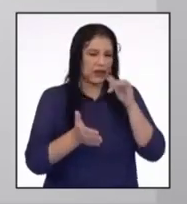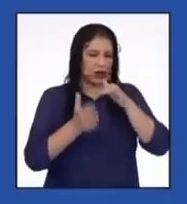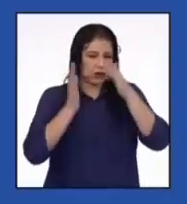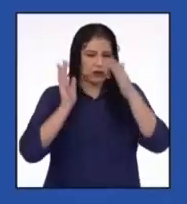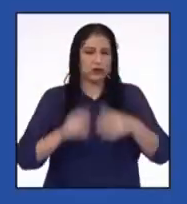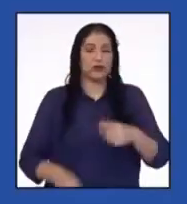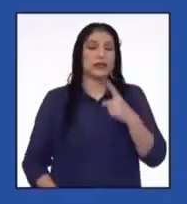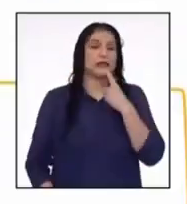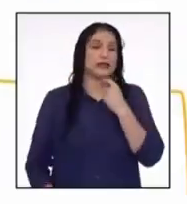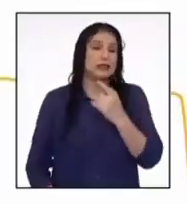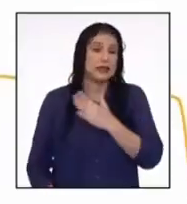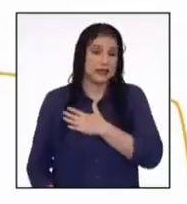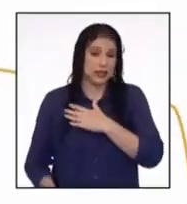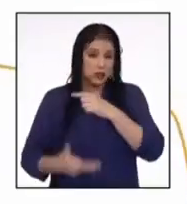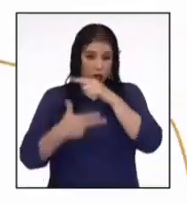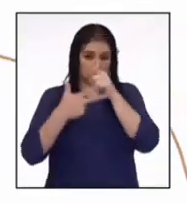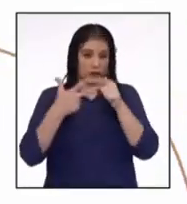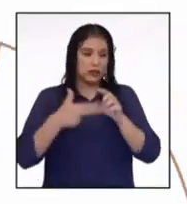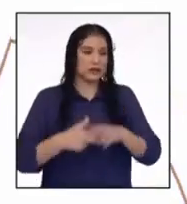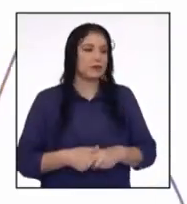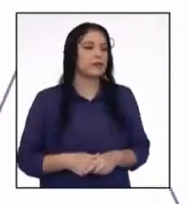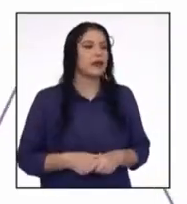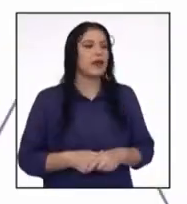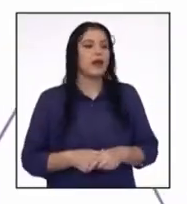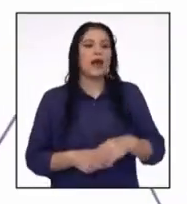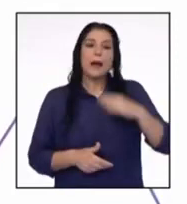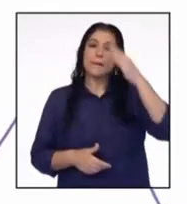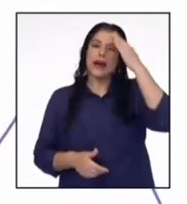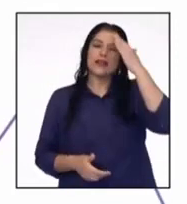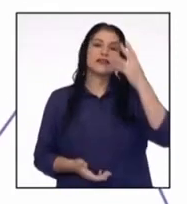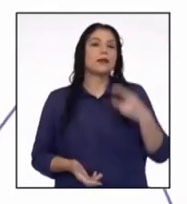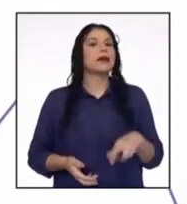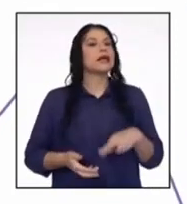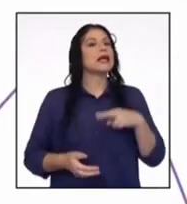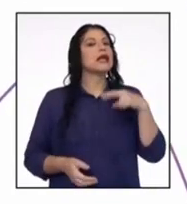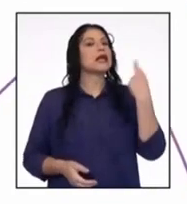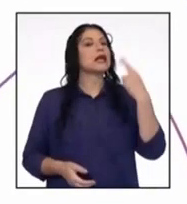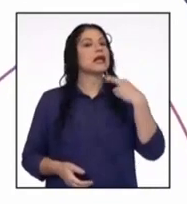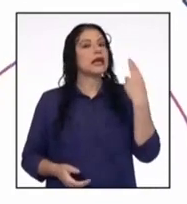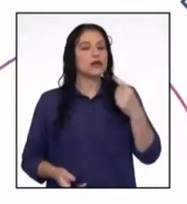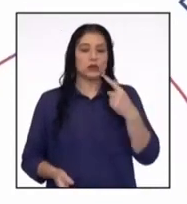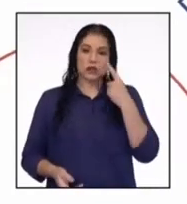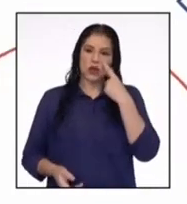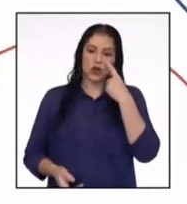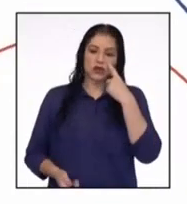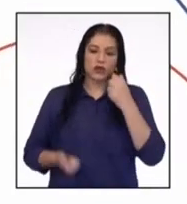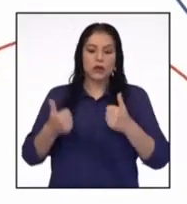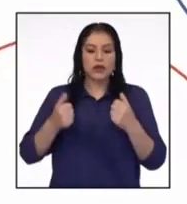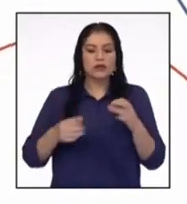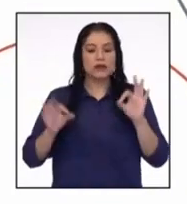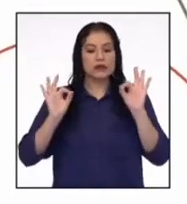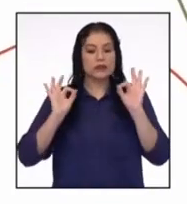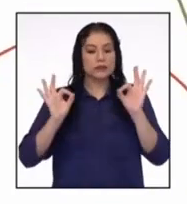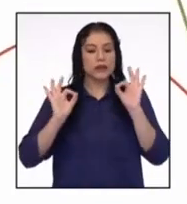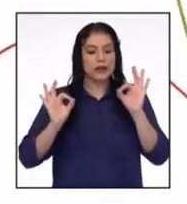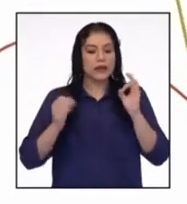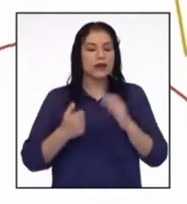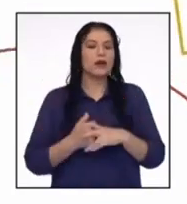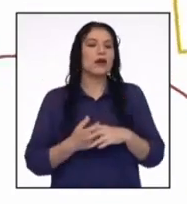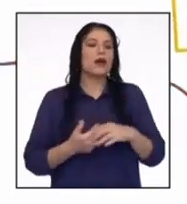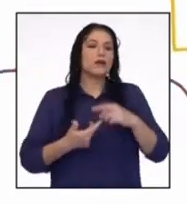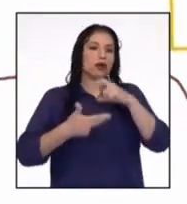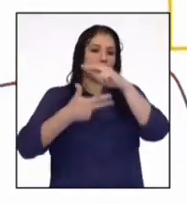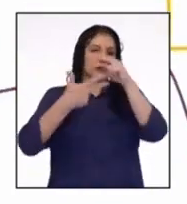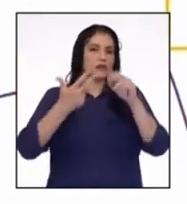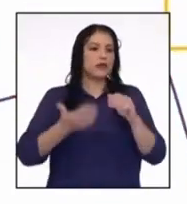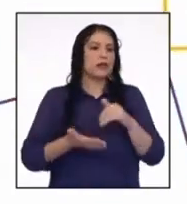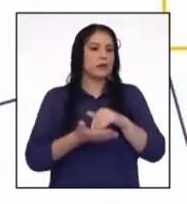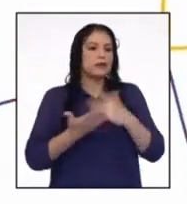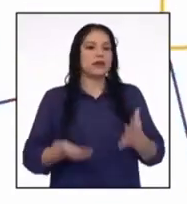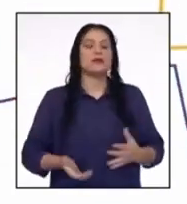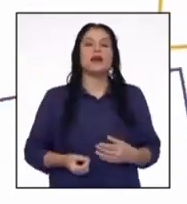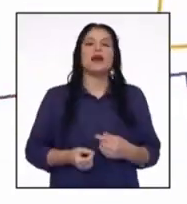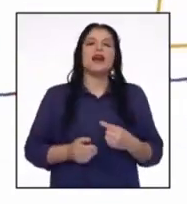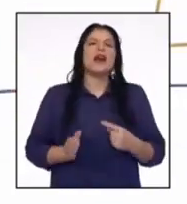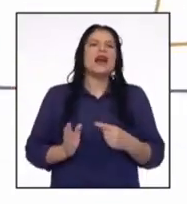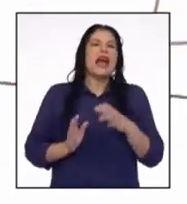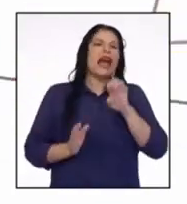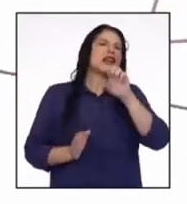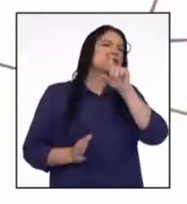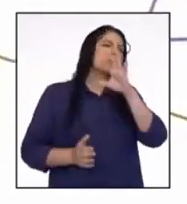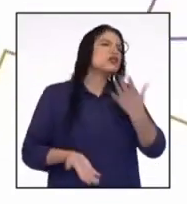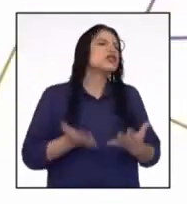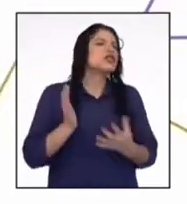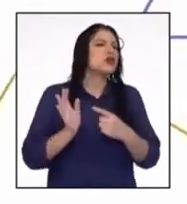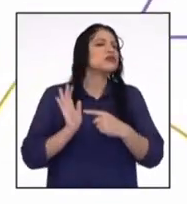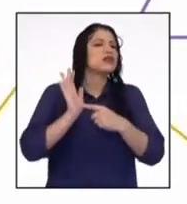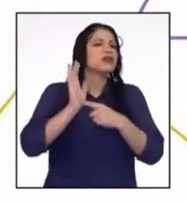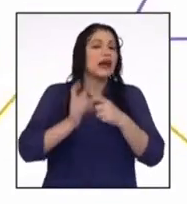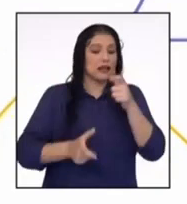de quinto. Para estimar el riesgo, además de reconocer los peligros, vemos los factores de la vulnerabilidad. Exposición se refiere